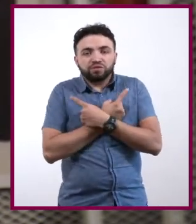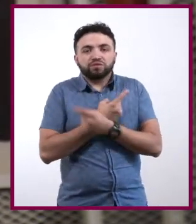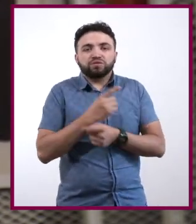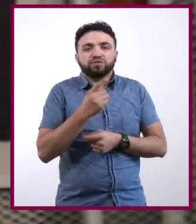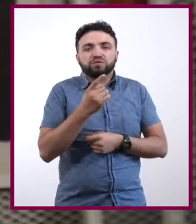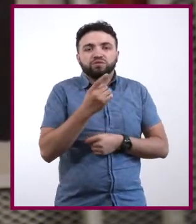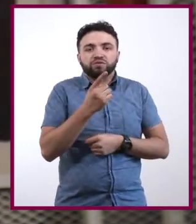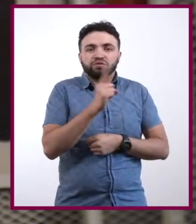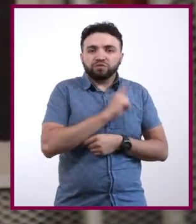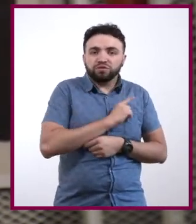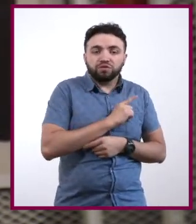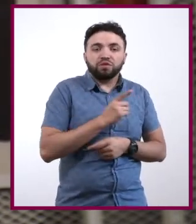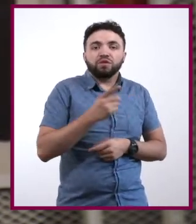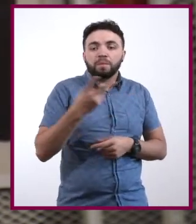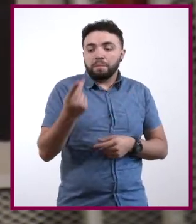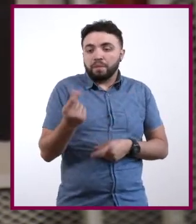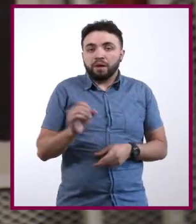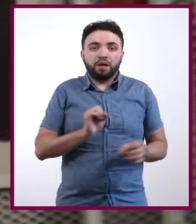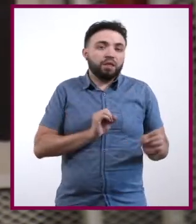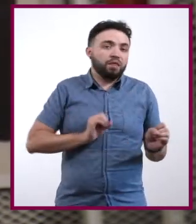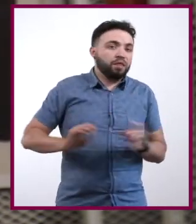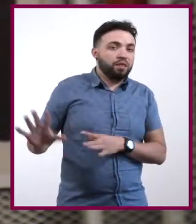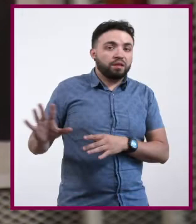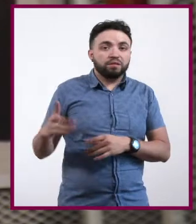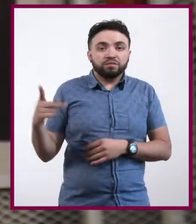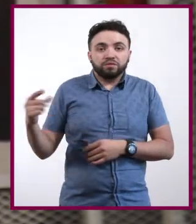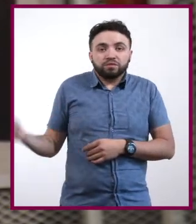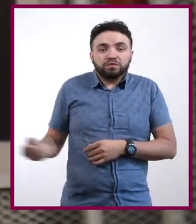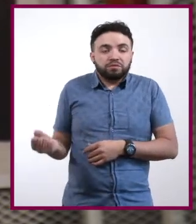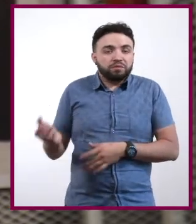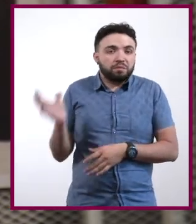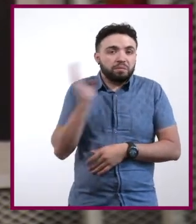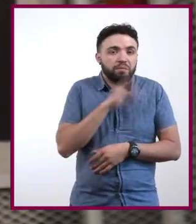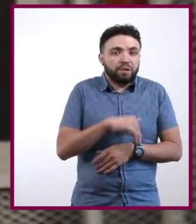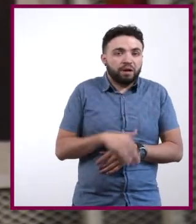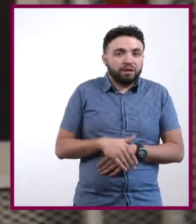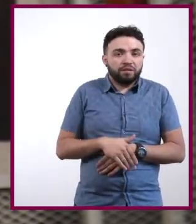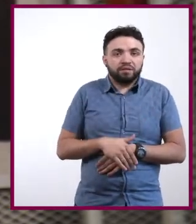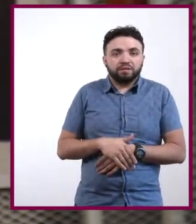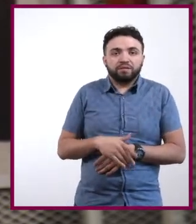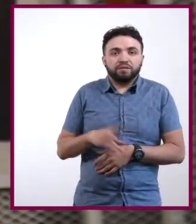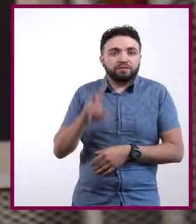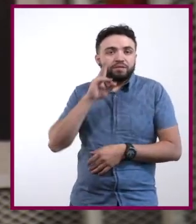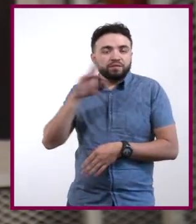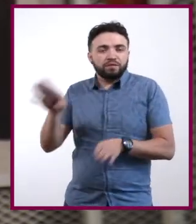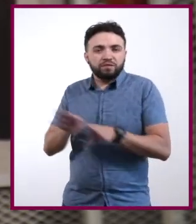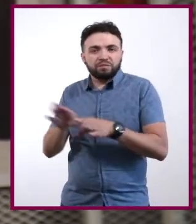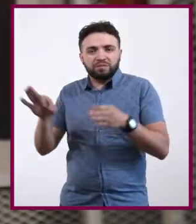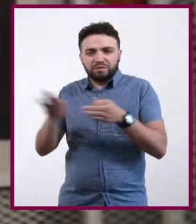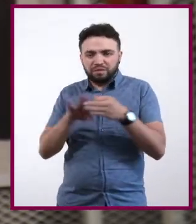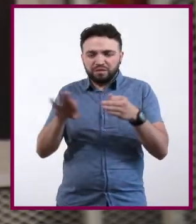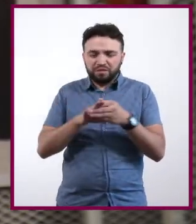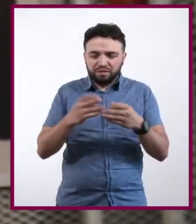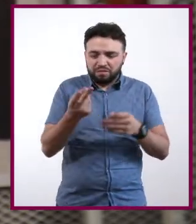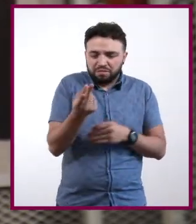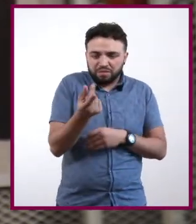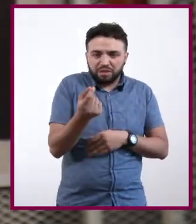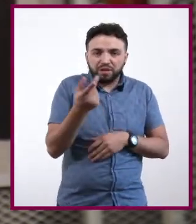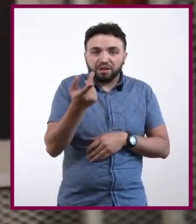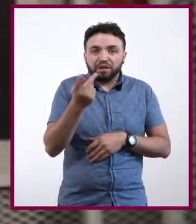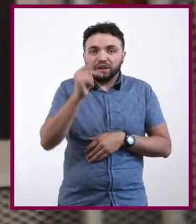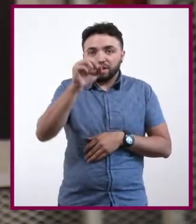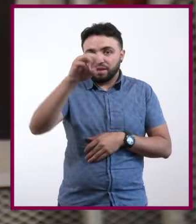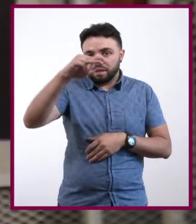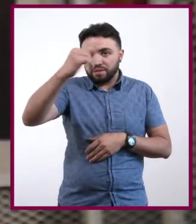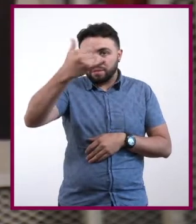son perros abandonados a su suerte, y vamos a encontrar una serie de perros en los que Tamayo centra